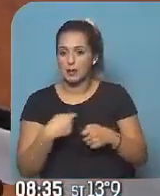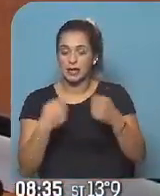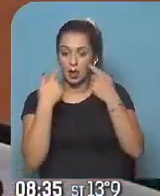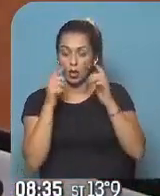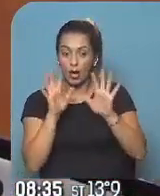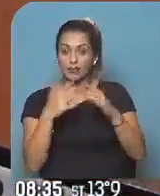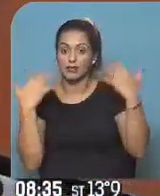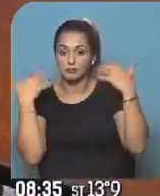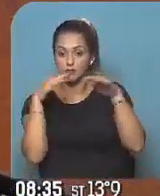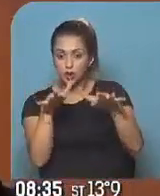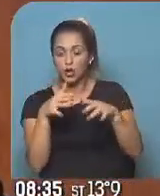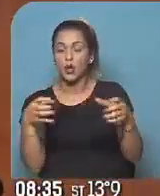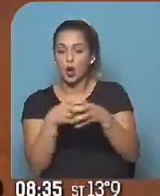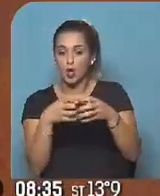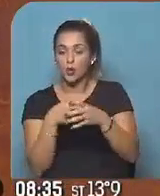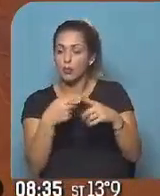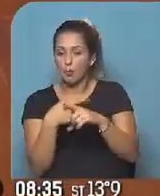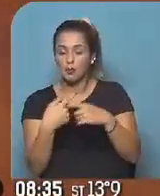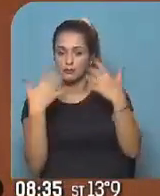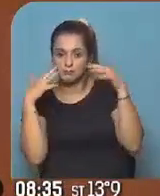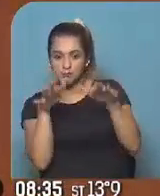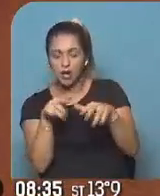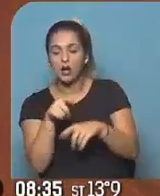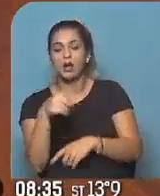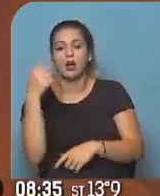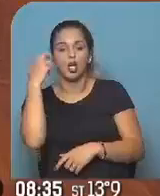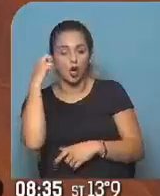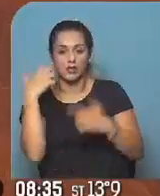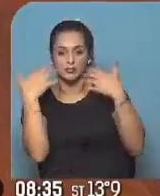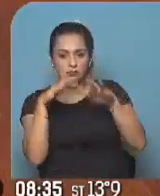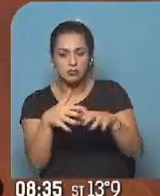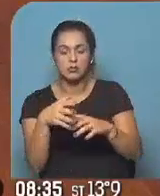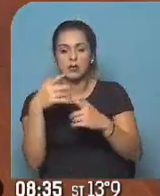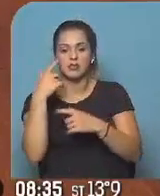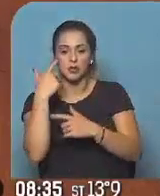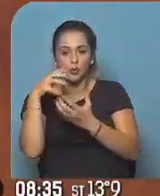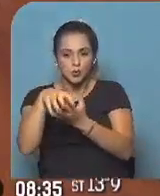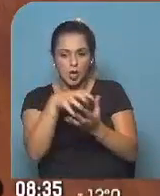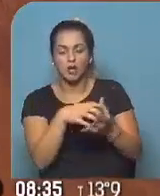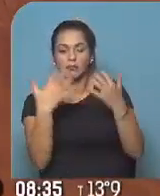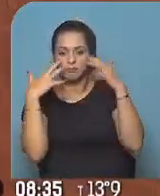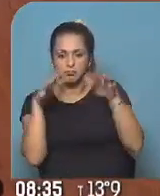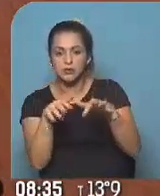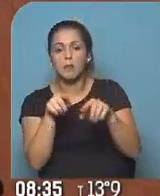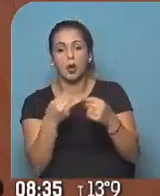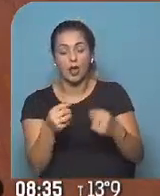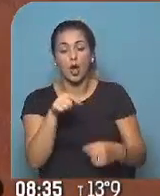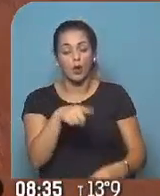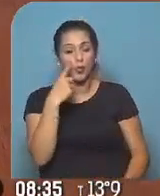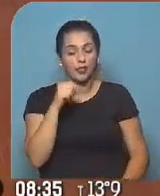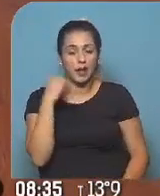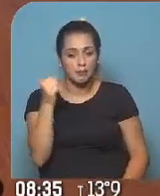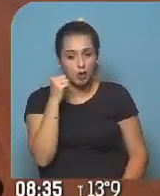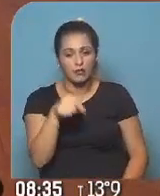los partidos políticos prestan atención el congreso las instituciones hoy es un día clave en